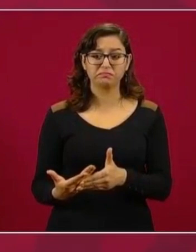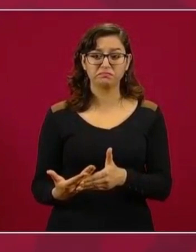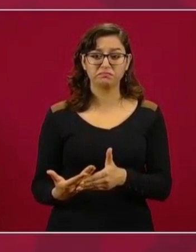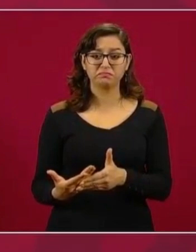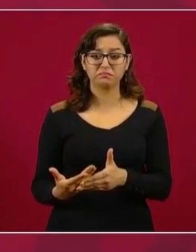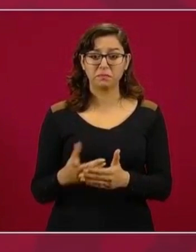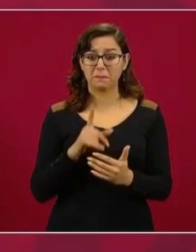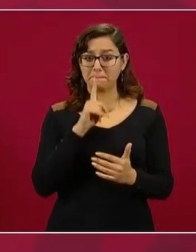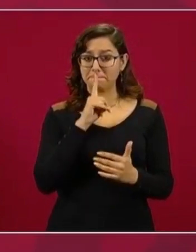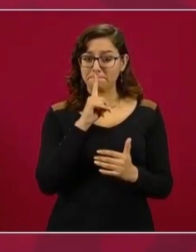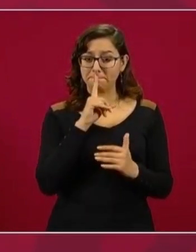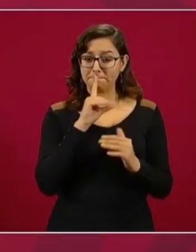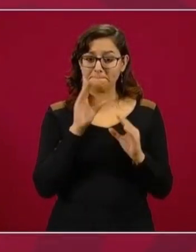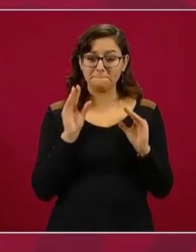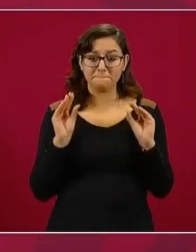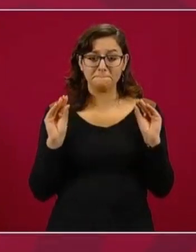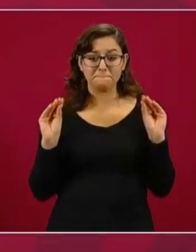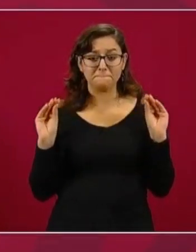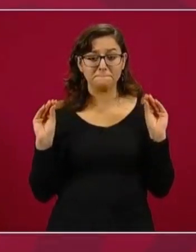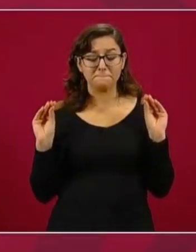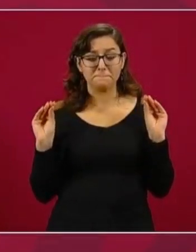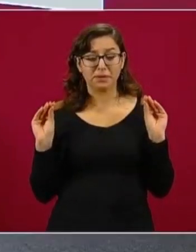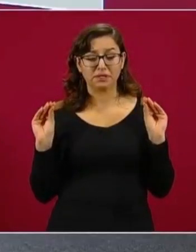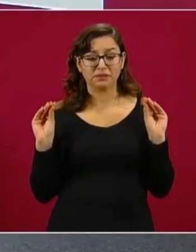se saqueó al país.